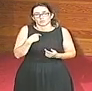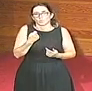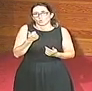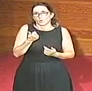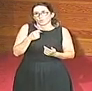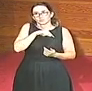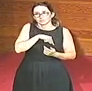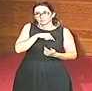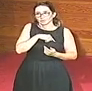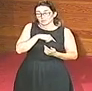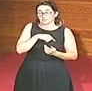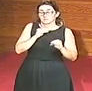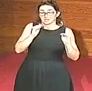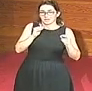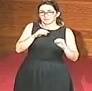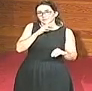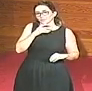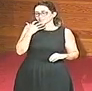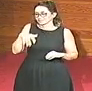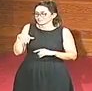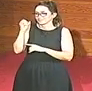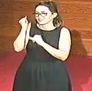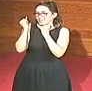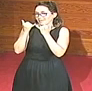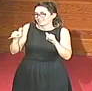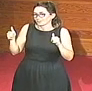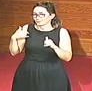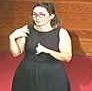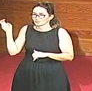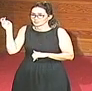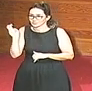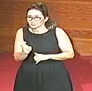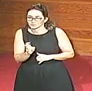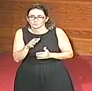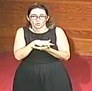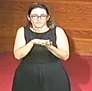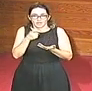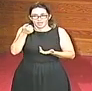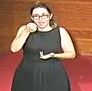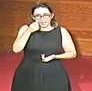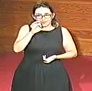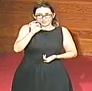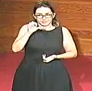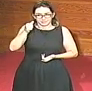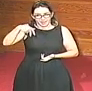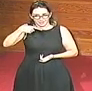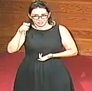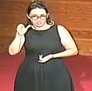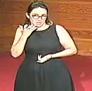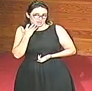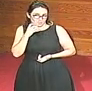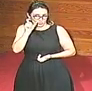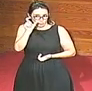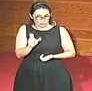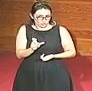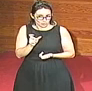de eventos, muchas veces pues, no se nombra, por ejemplo, el caso de Julian Assange ni de Wikileaks, que creo que son como un eje fundamental